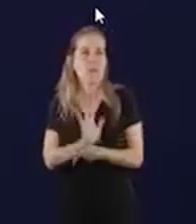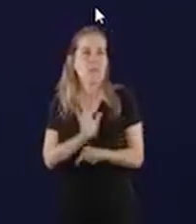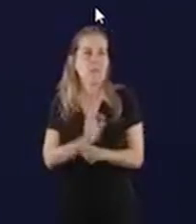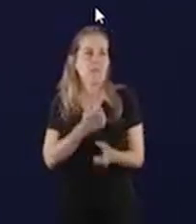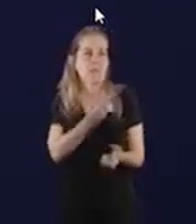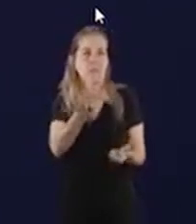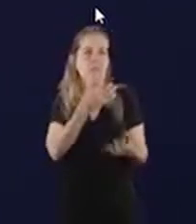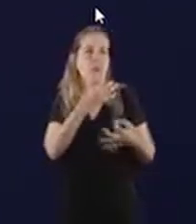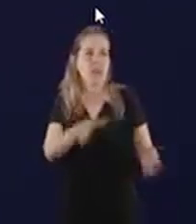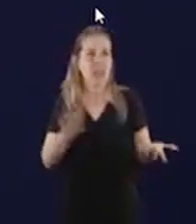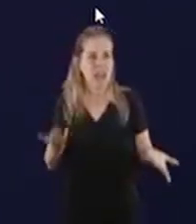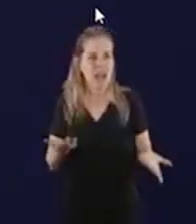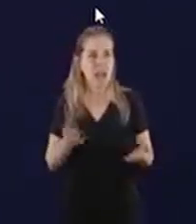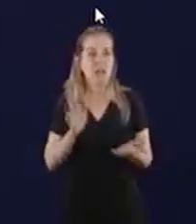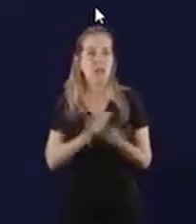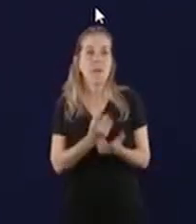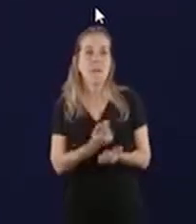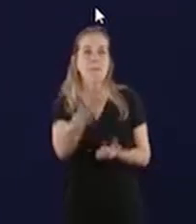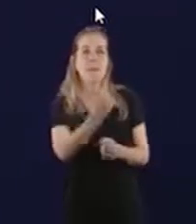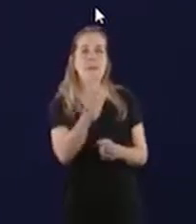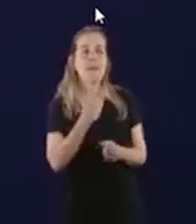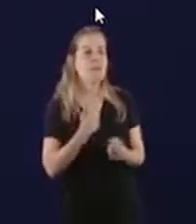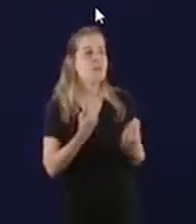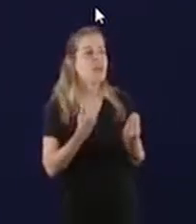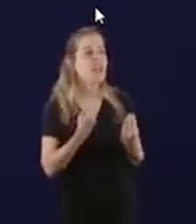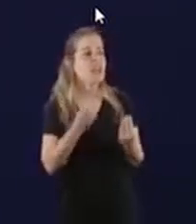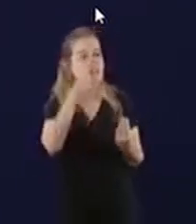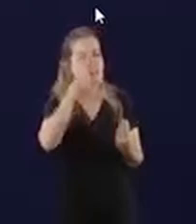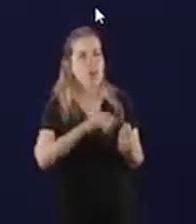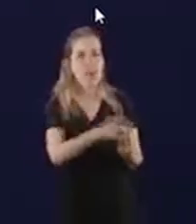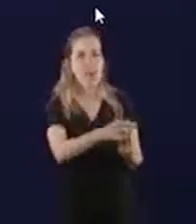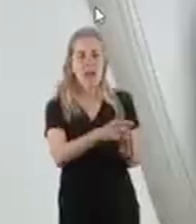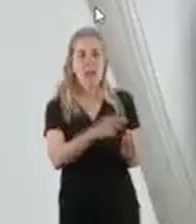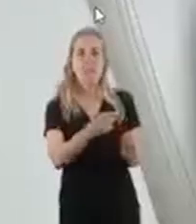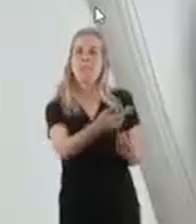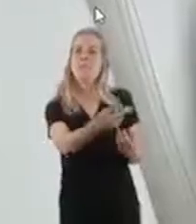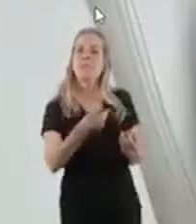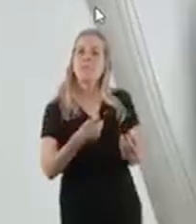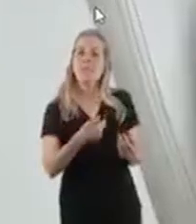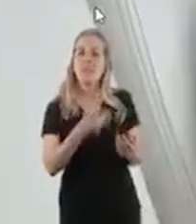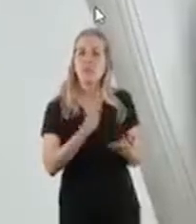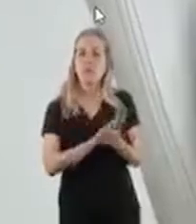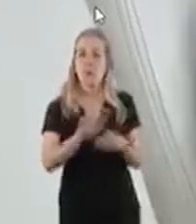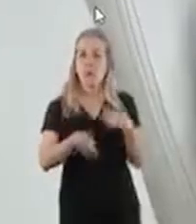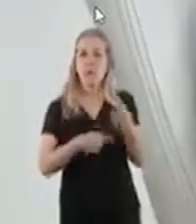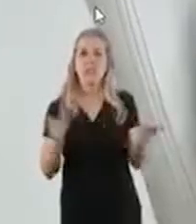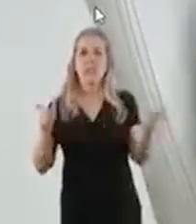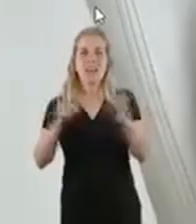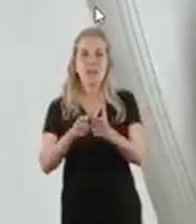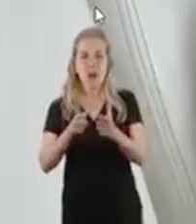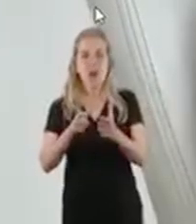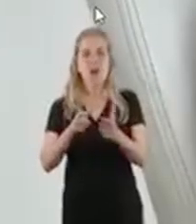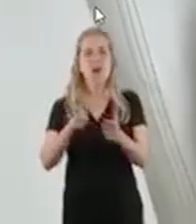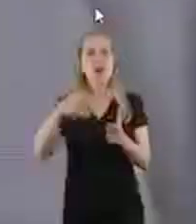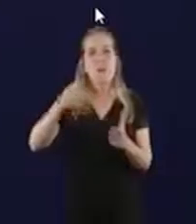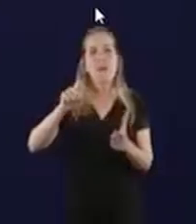primera pregunta cuál era la primera pregunta no me acuerdo un mini adelanto sobre la reunión que va a haber entre Jorge macri y el ministro